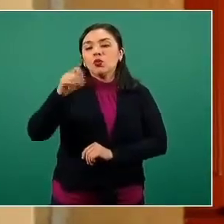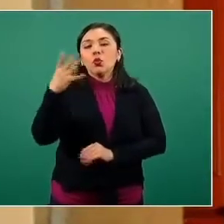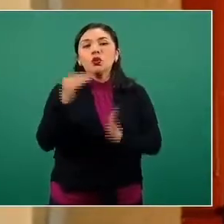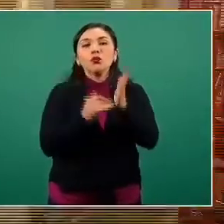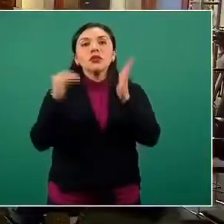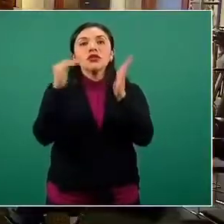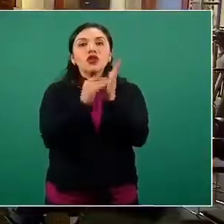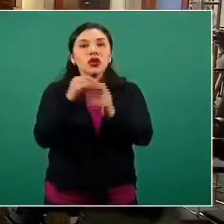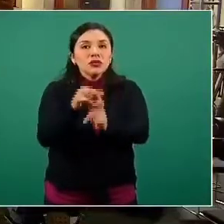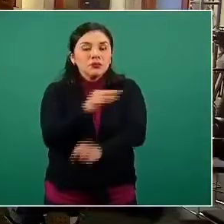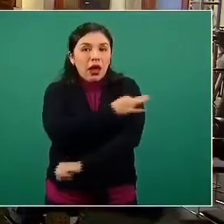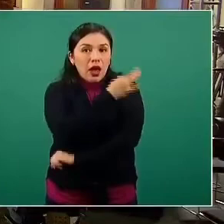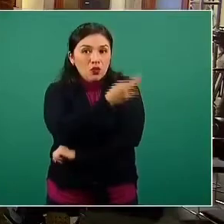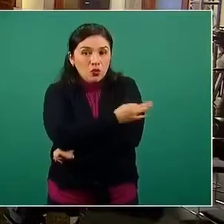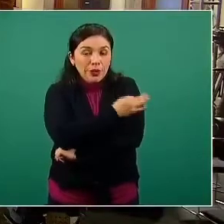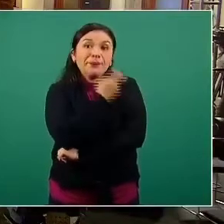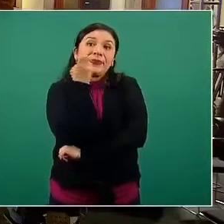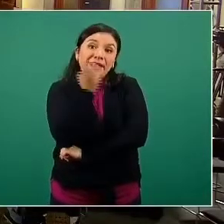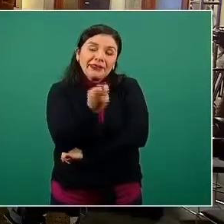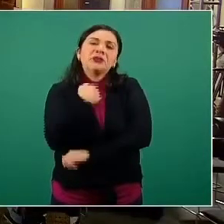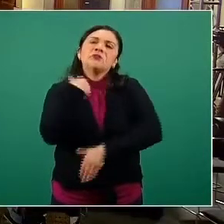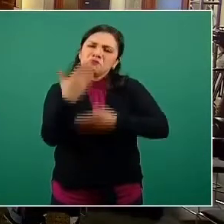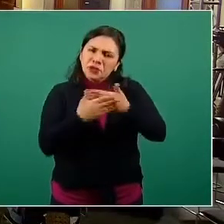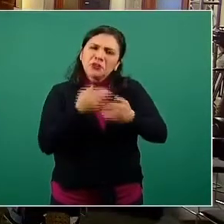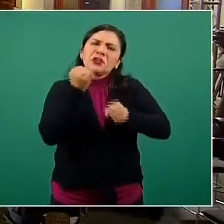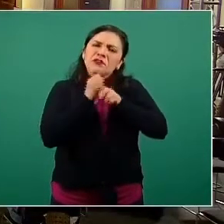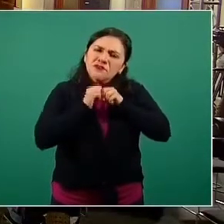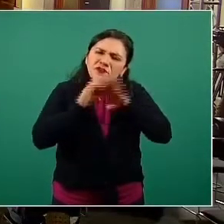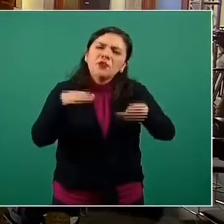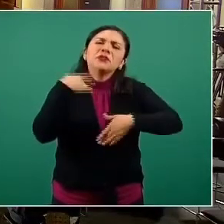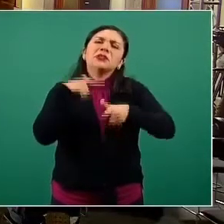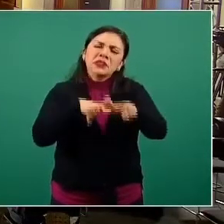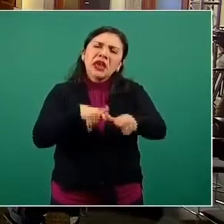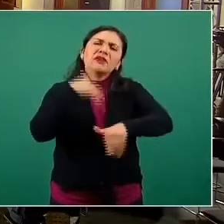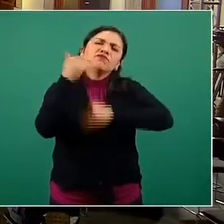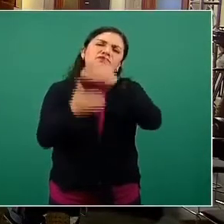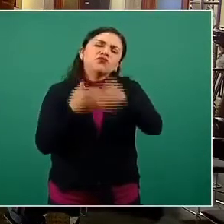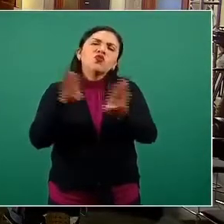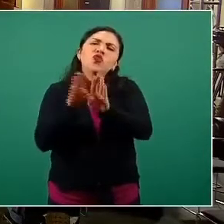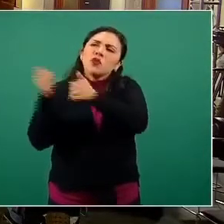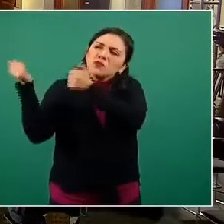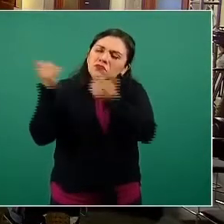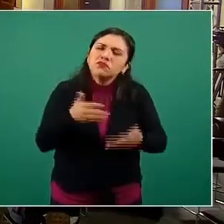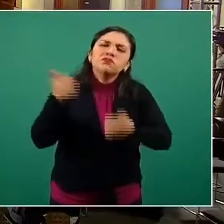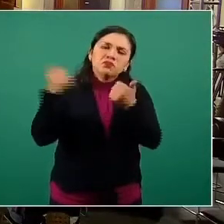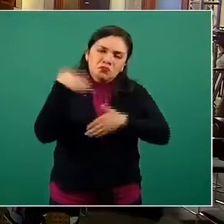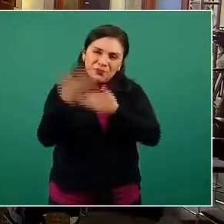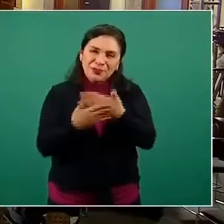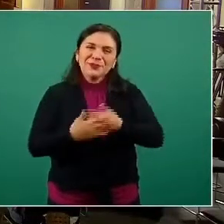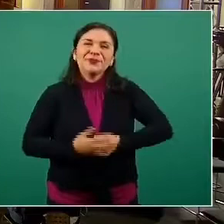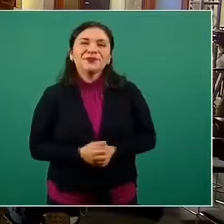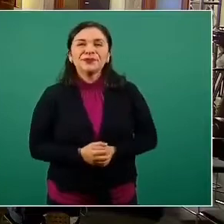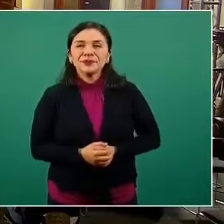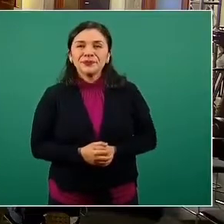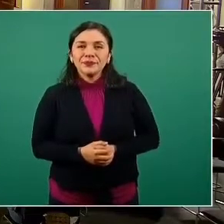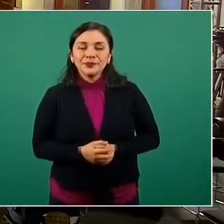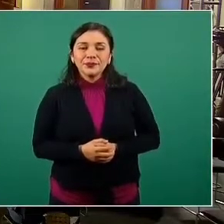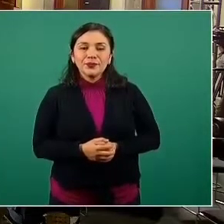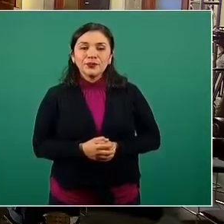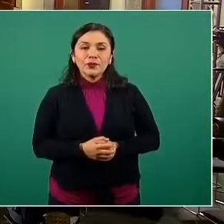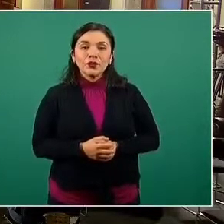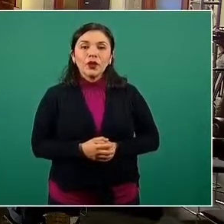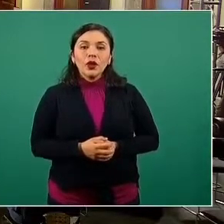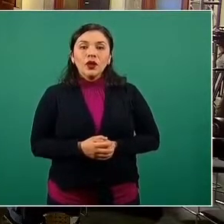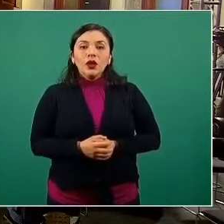de dosis. Entonces, estaremos informando de la llegada de todos estos embarques. La siguiente. En los